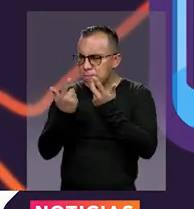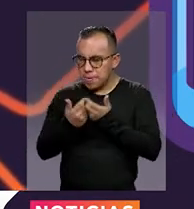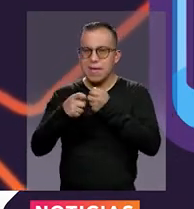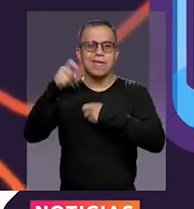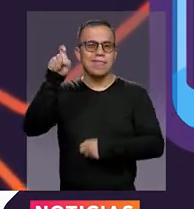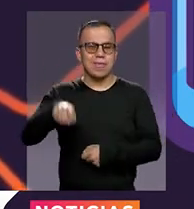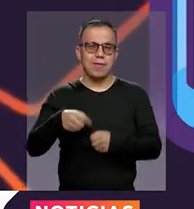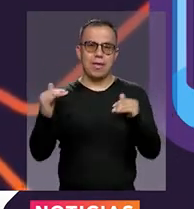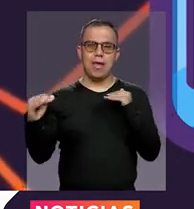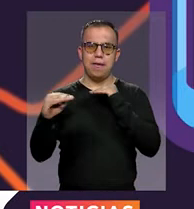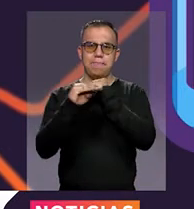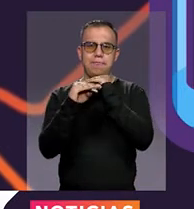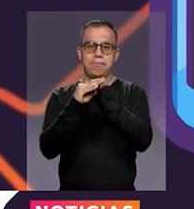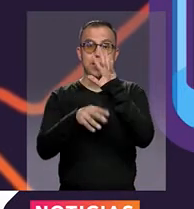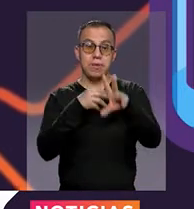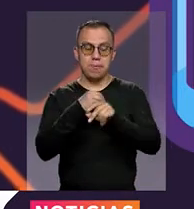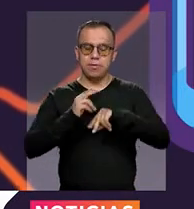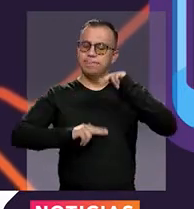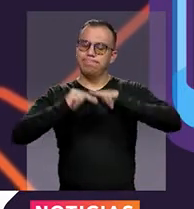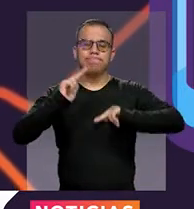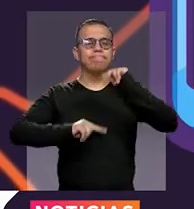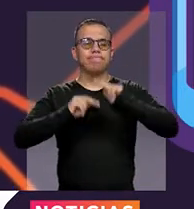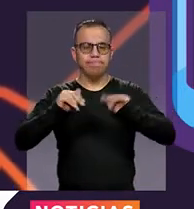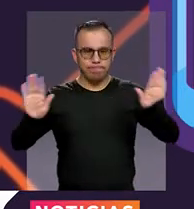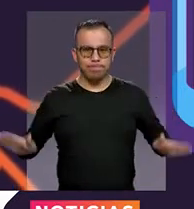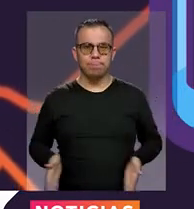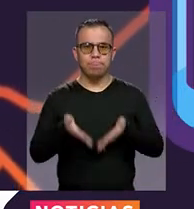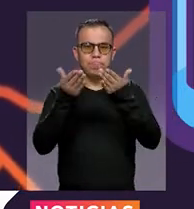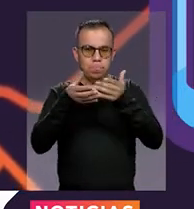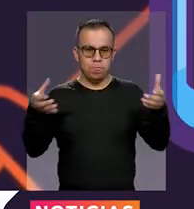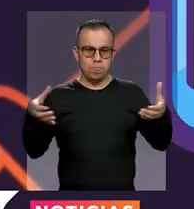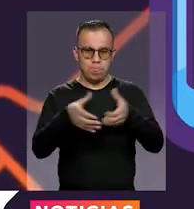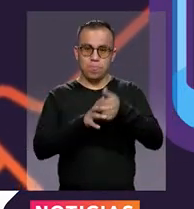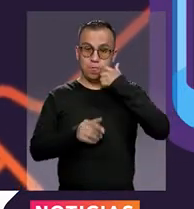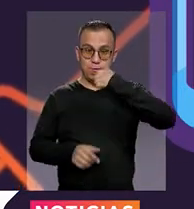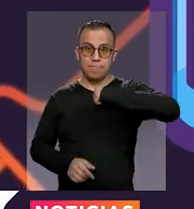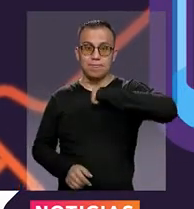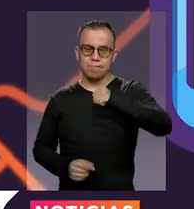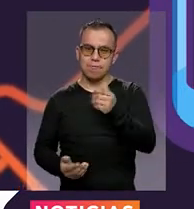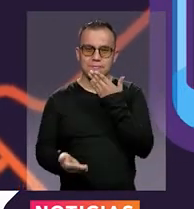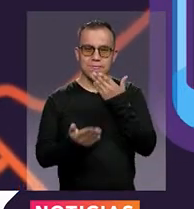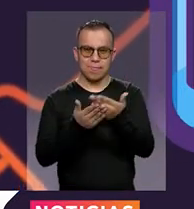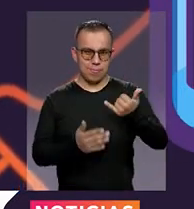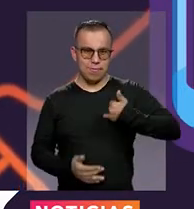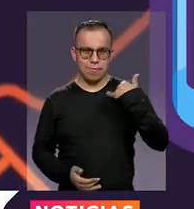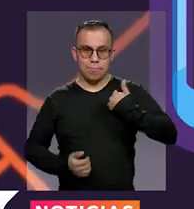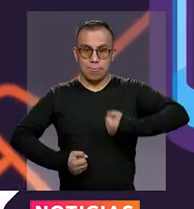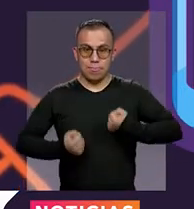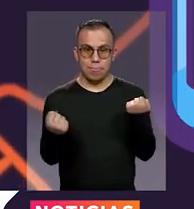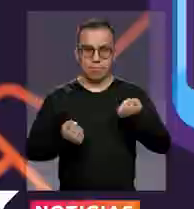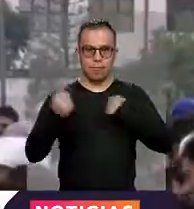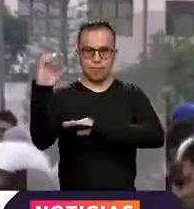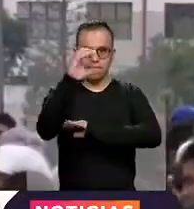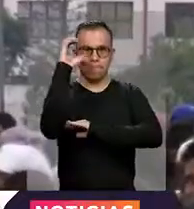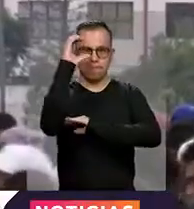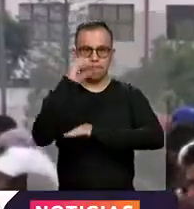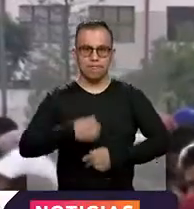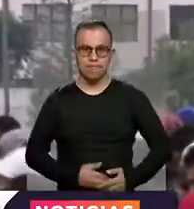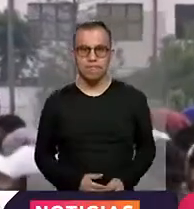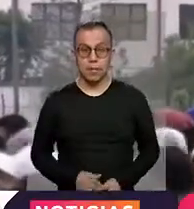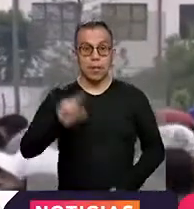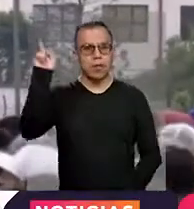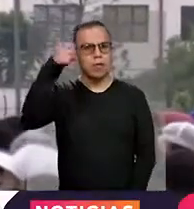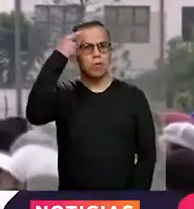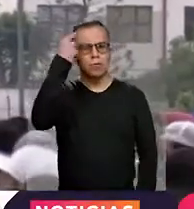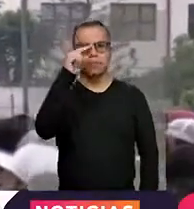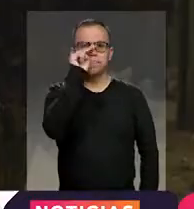debe ser compatible. Así construimos entre todos Estado Social de Derecho. Gracias, jóvenes de Bogotá y Colombia. El Gobierno